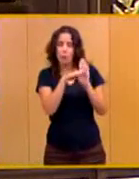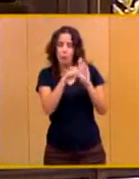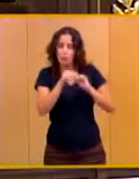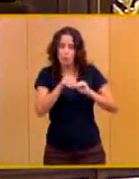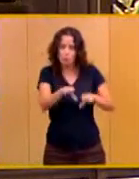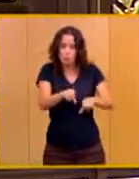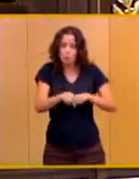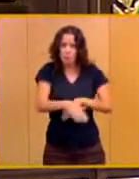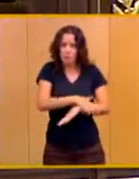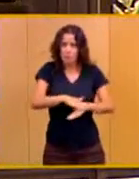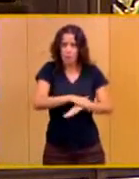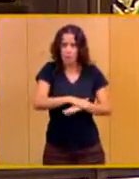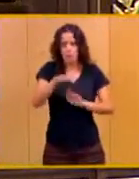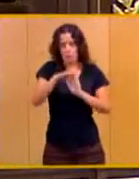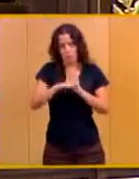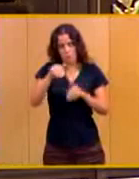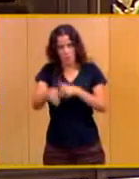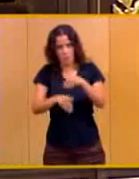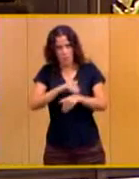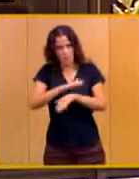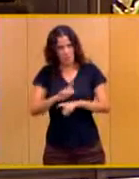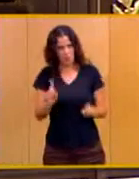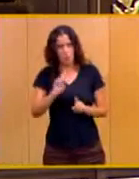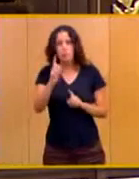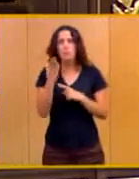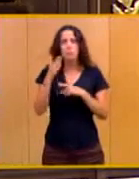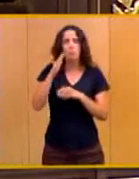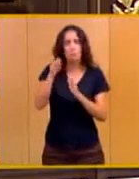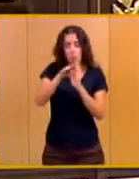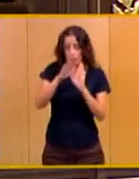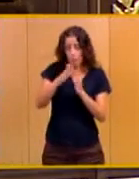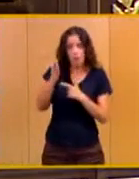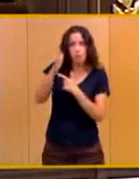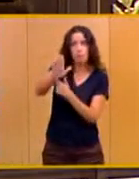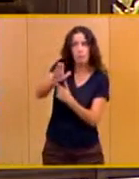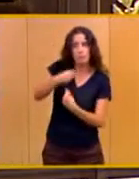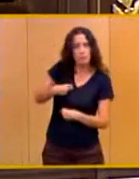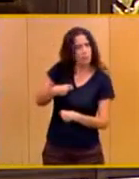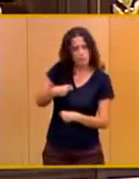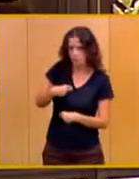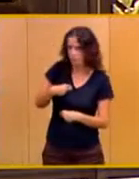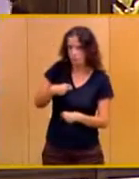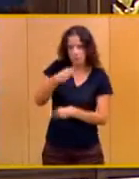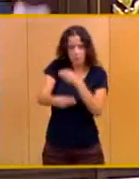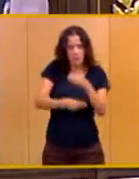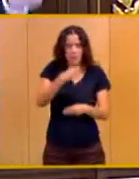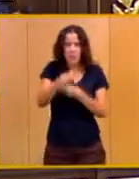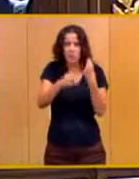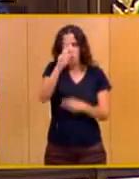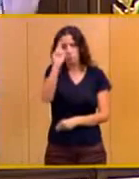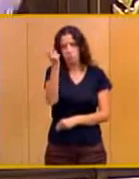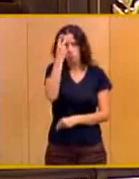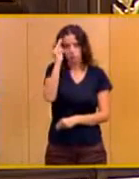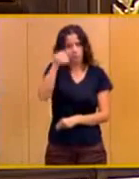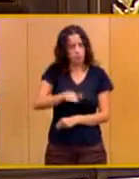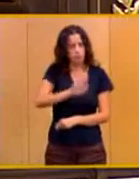programa electoral? Usted no se presentó a las elecciones con este programa. Usted ha hecho un ejercicio de travestismo político como nunca hemos